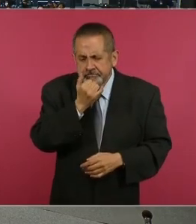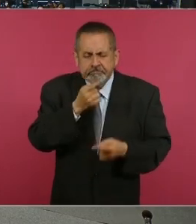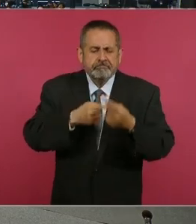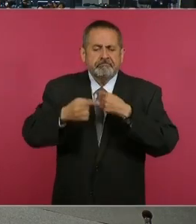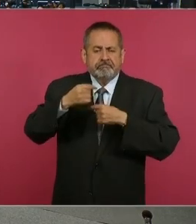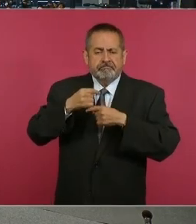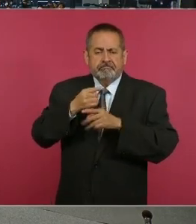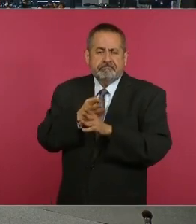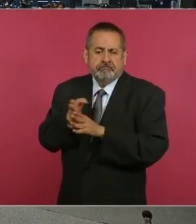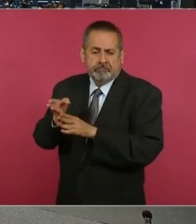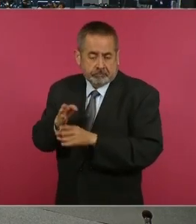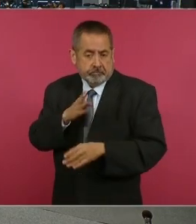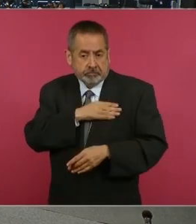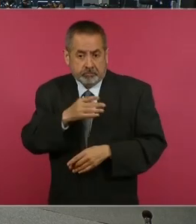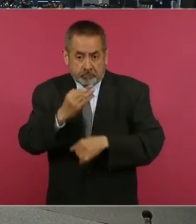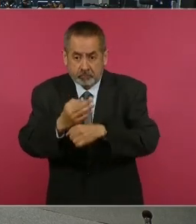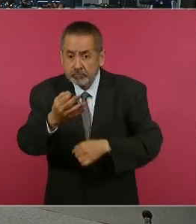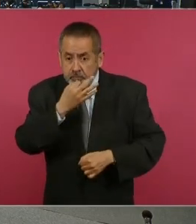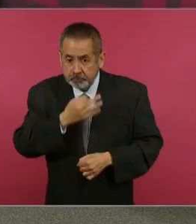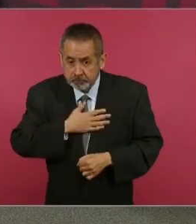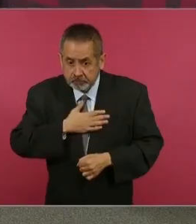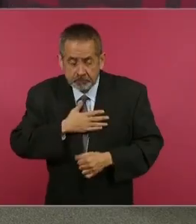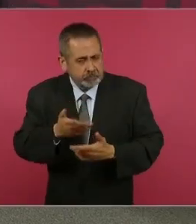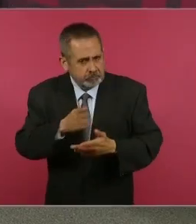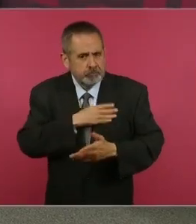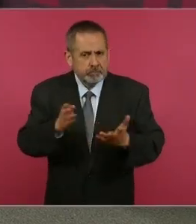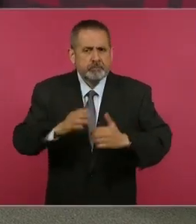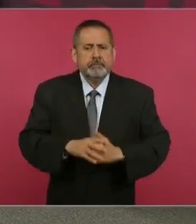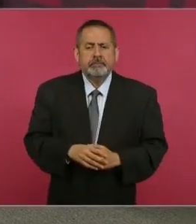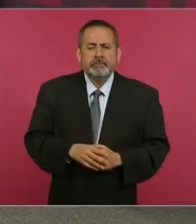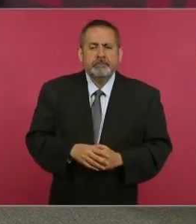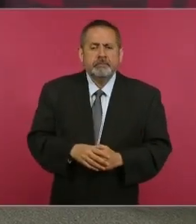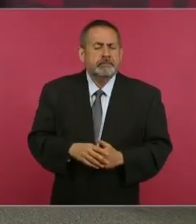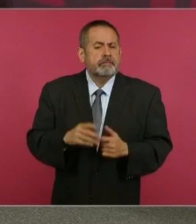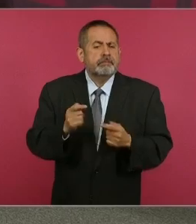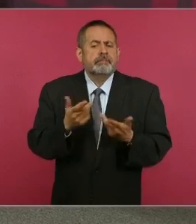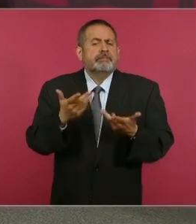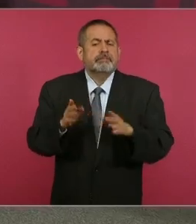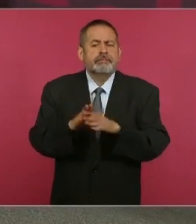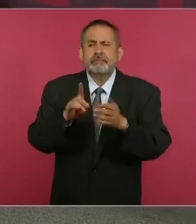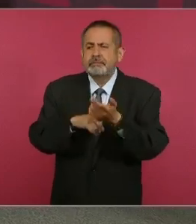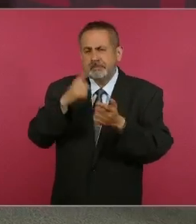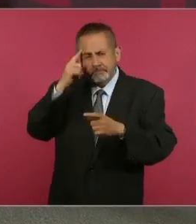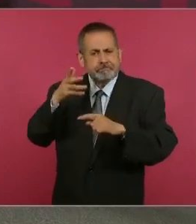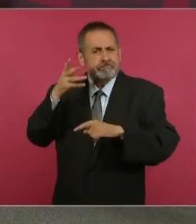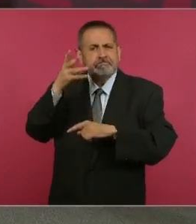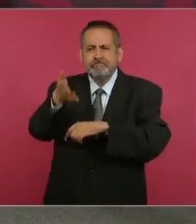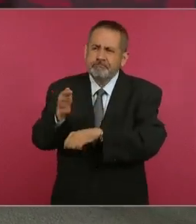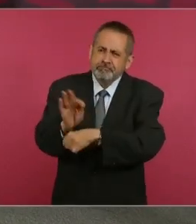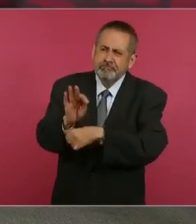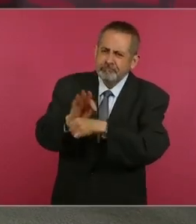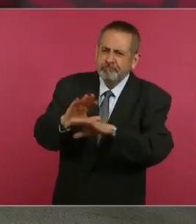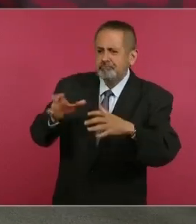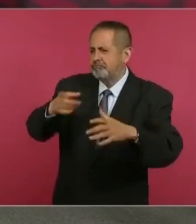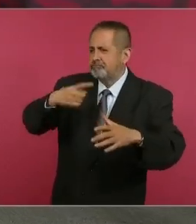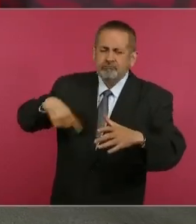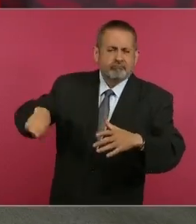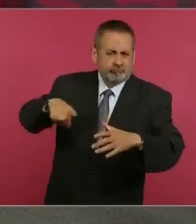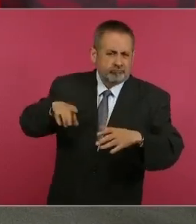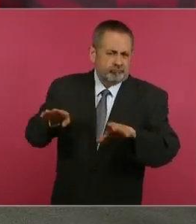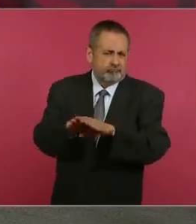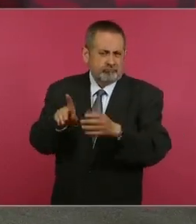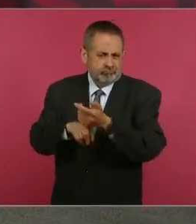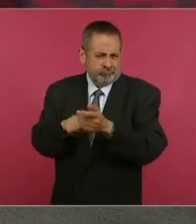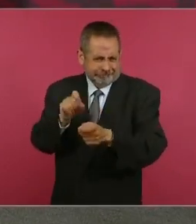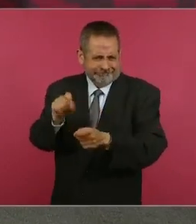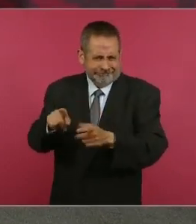bueno que lo mencionas. Y cuando dices cómo hacerle para blindar, ¿no? Sí, importante.